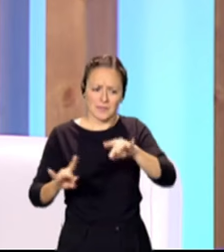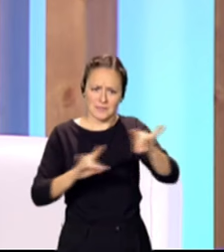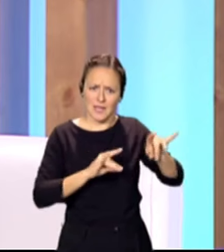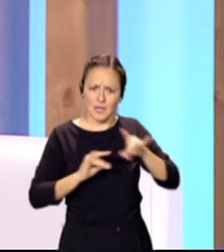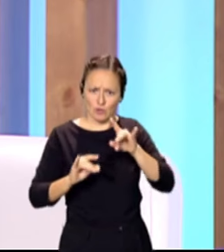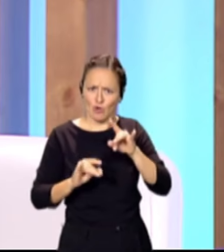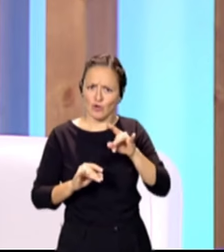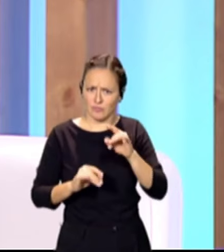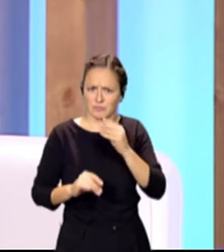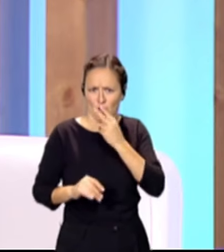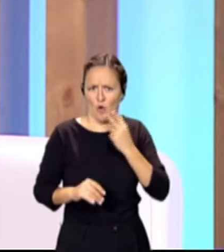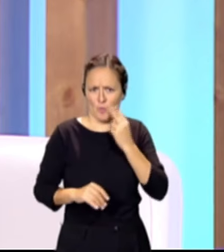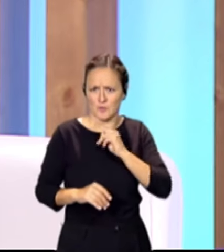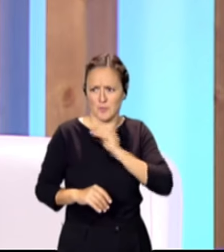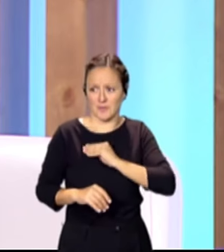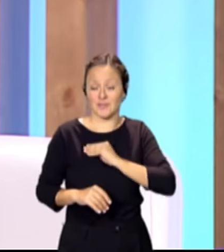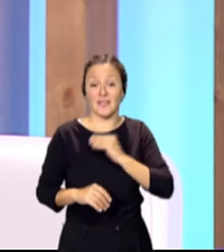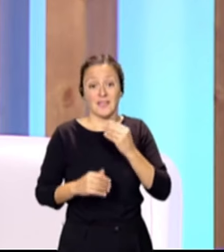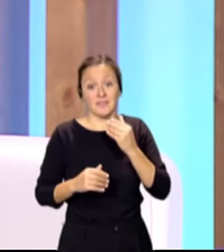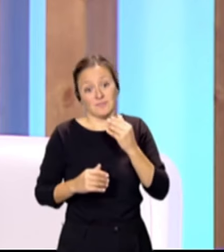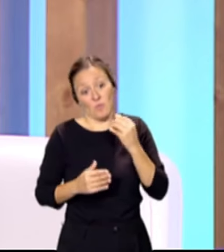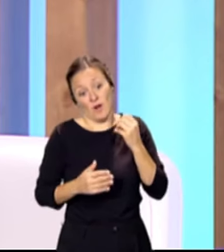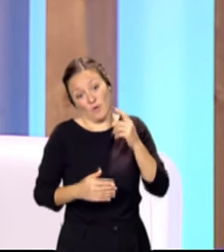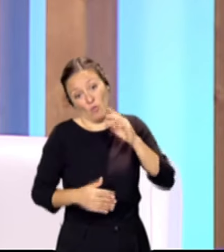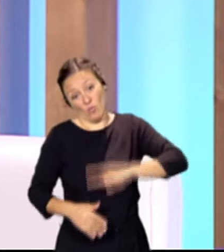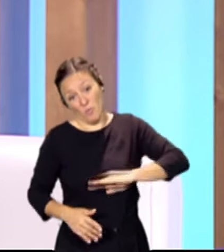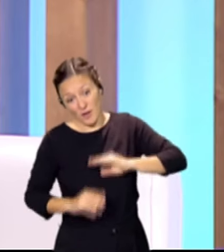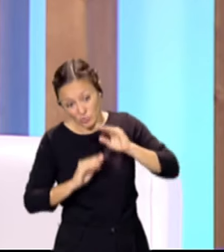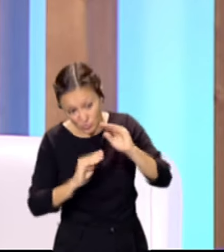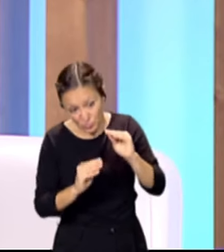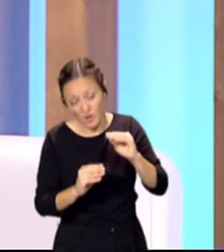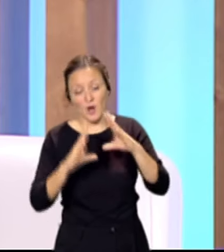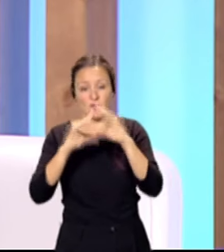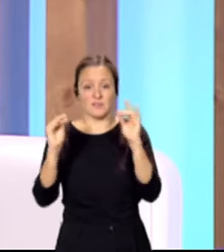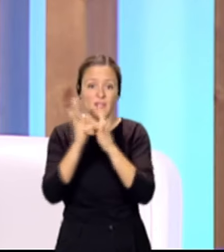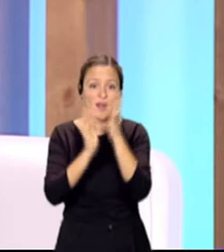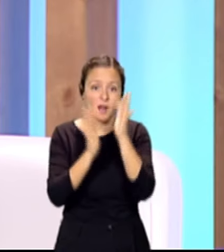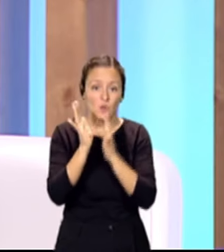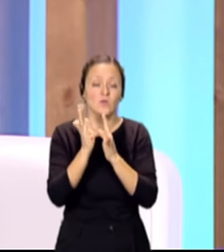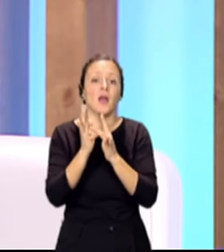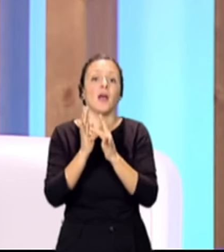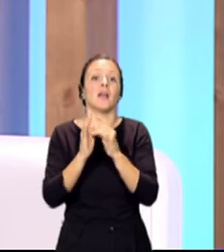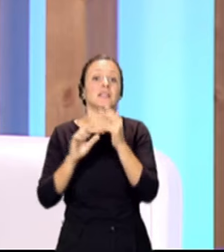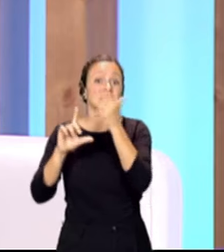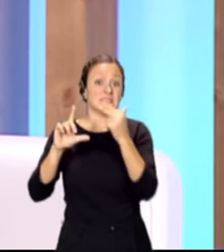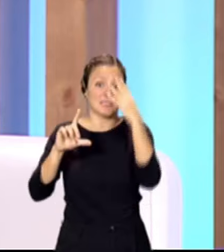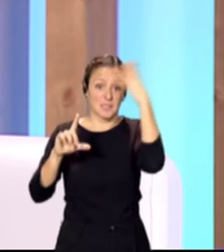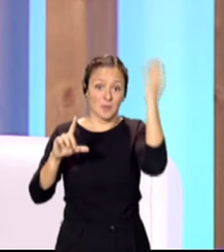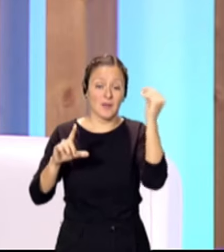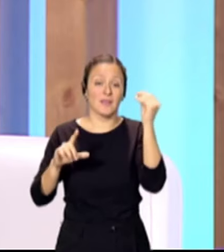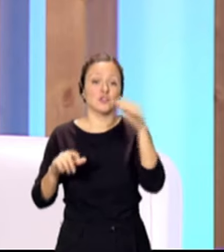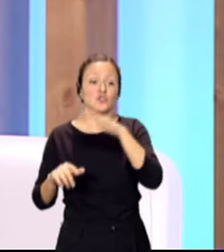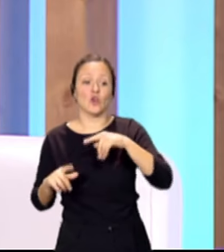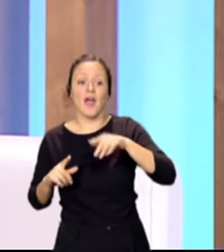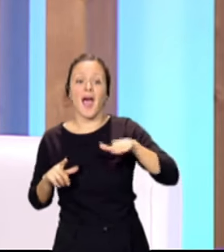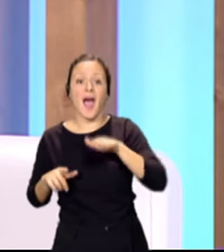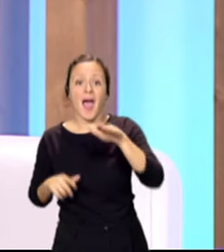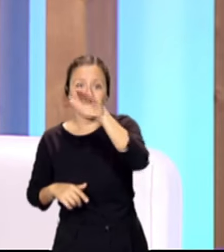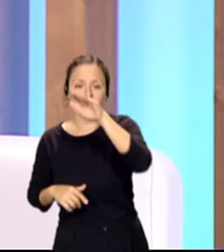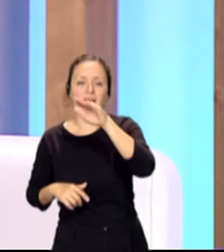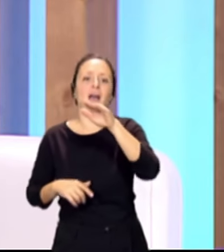motivo de su aniversario en la universidad de la Laguna se ha presentado el libro César manrique y aría el artista y la belleza del lugar de